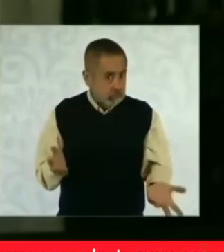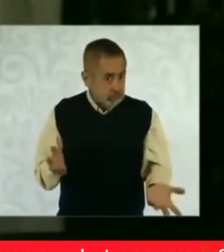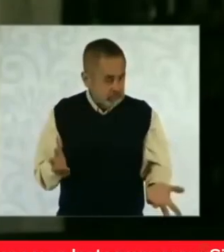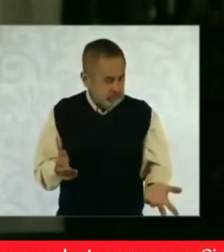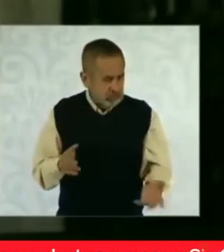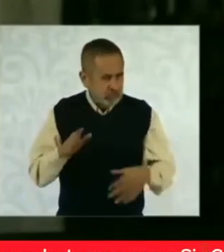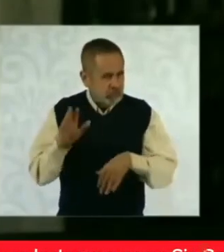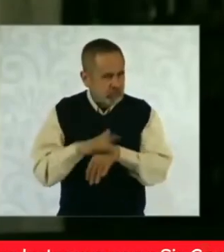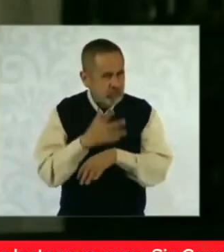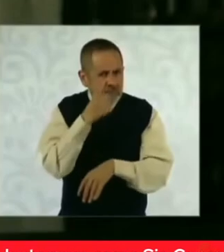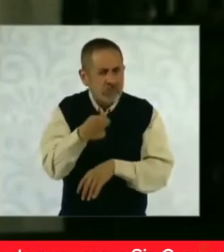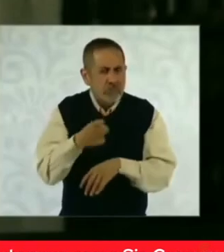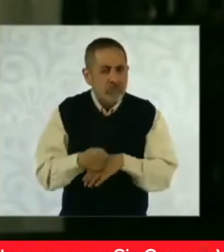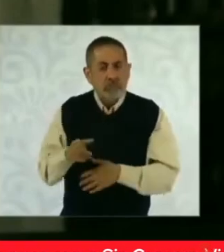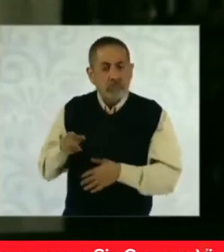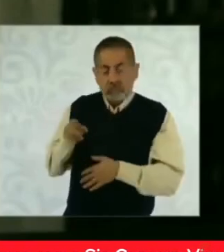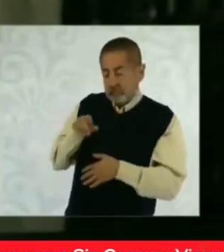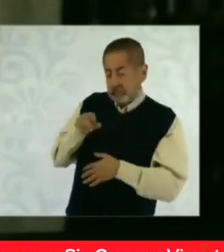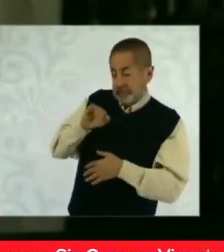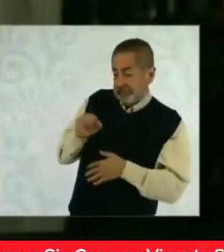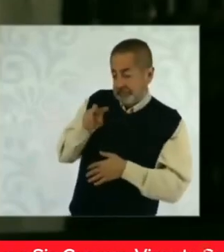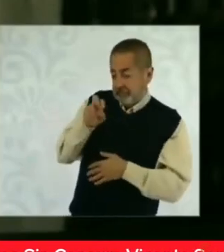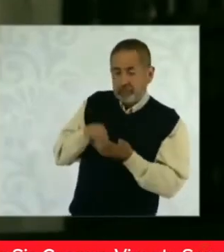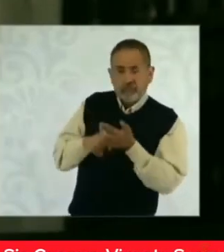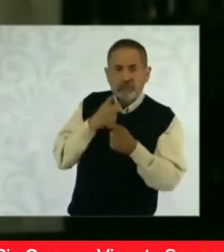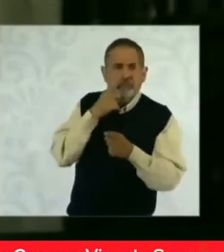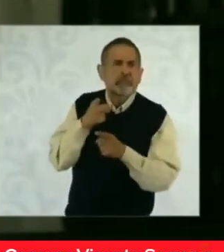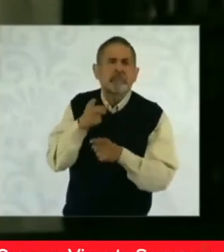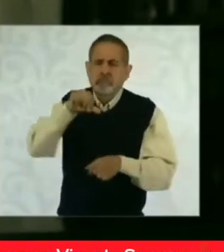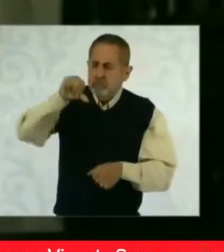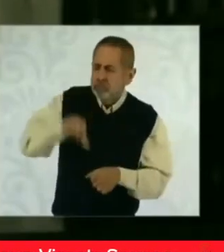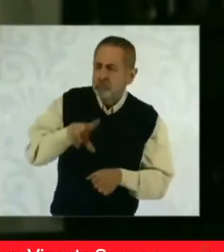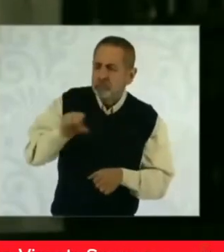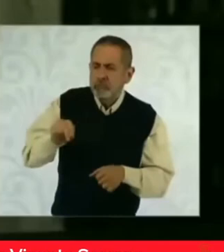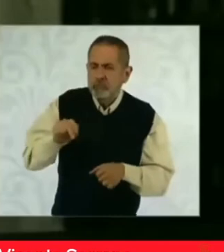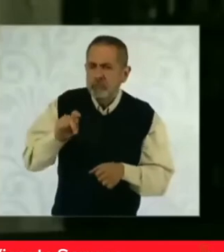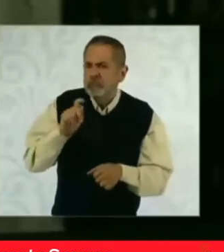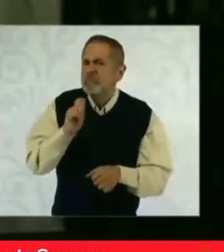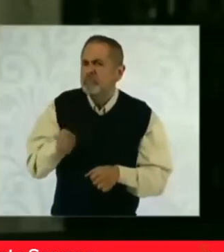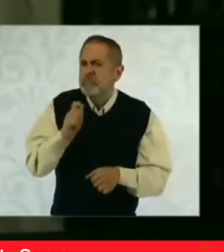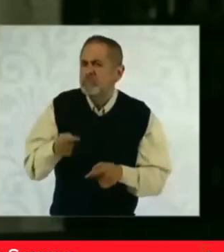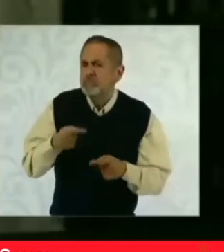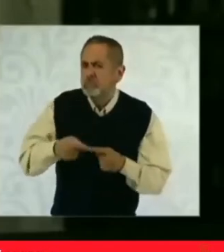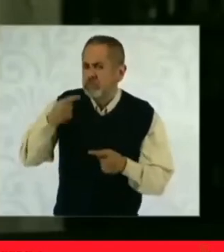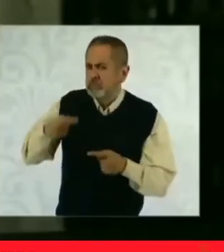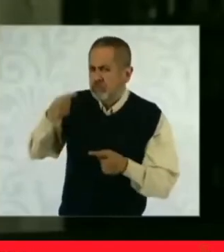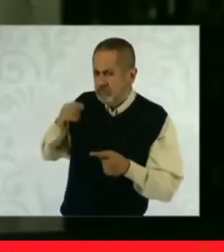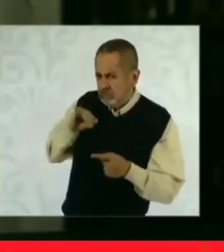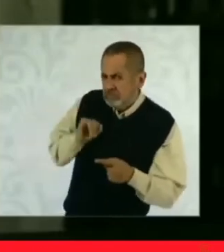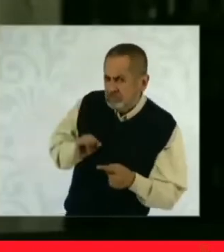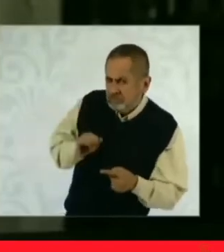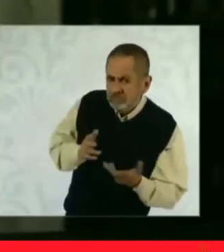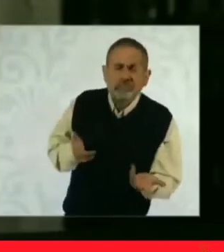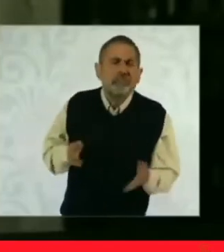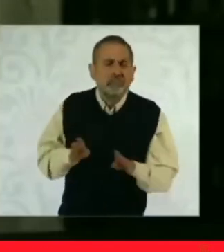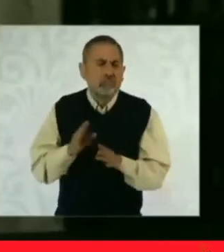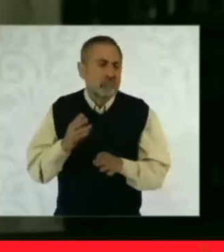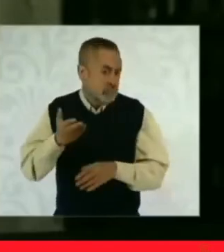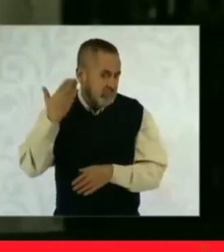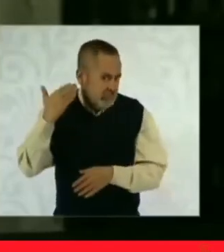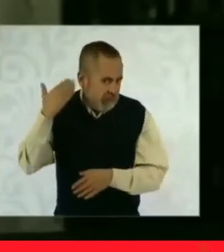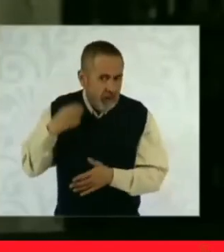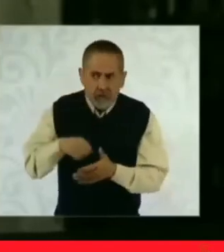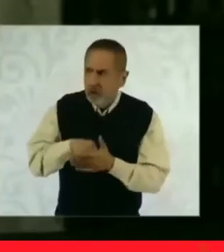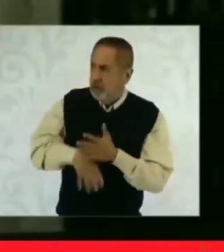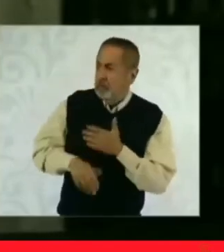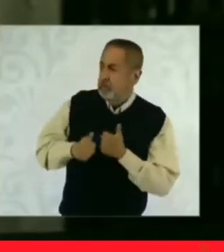en su gobierno, pues no es que hubiera más delitos que antes, sino que tal vez antes no se hablaba tanto, se escondían cifras o